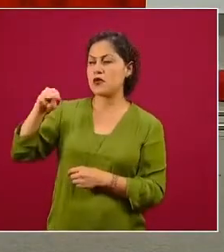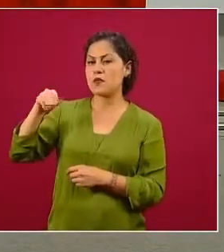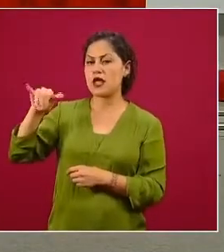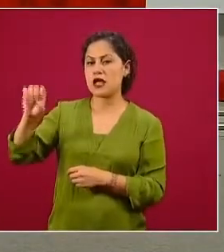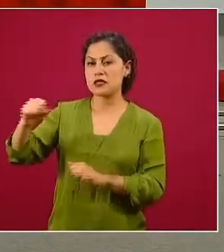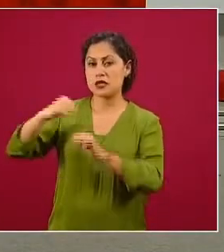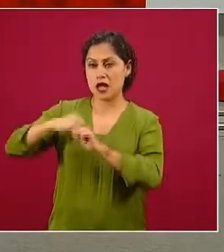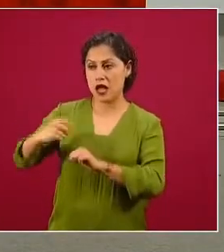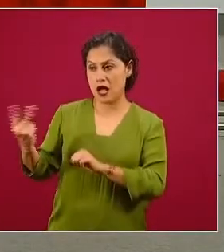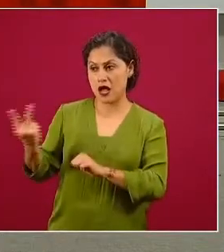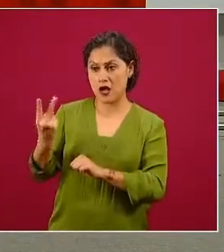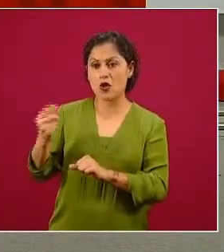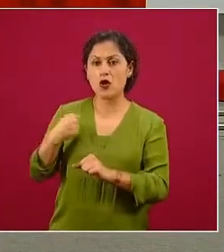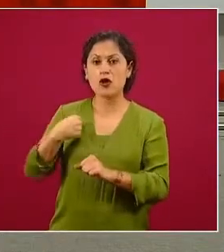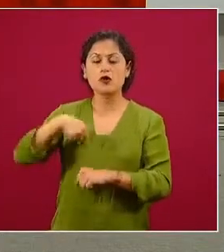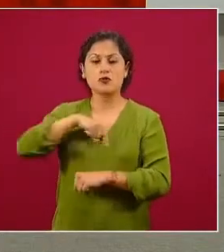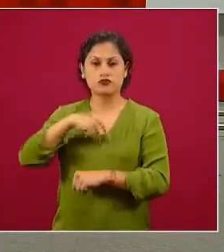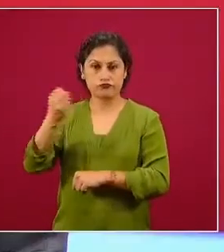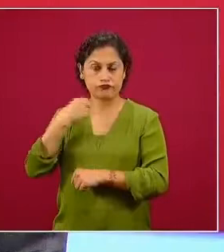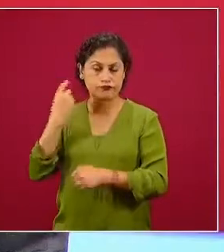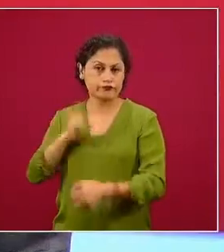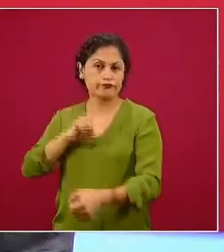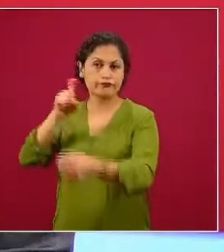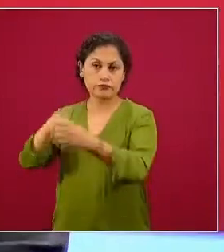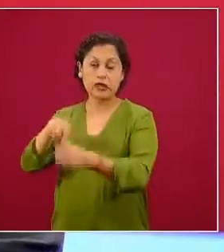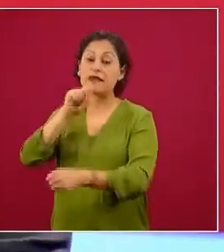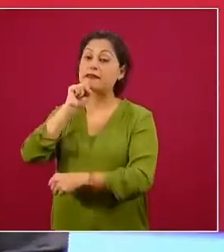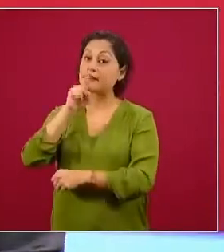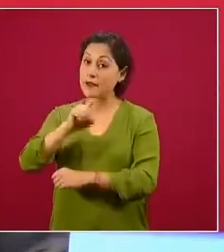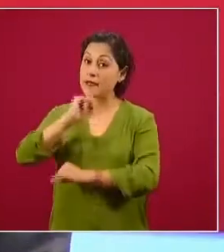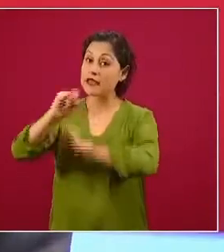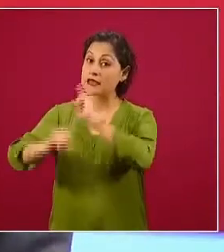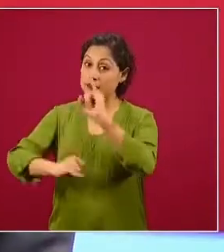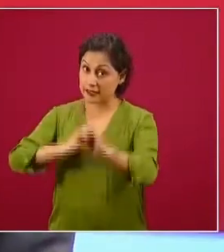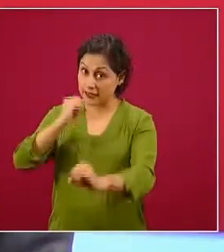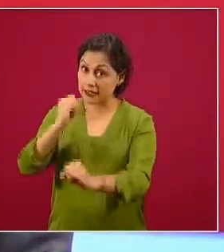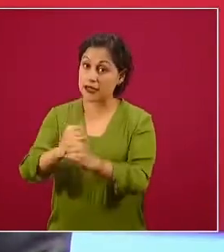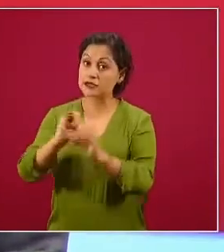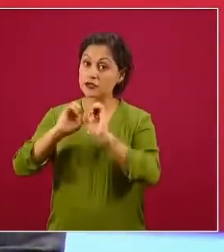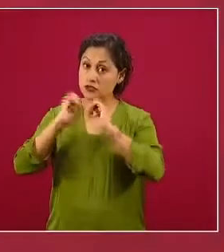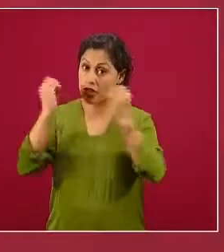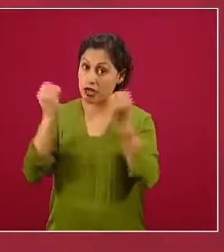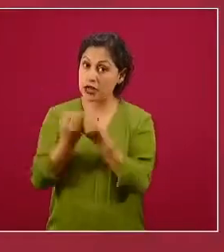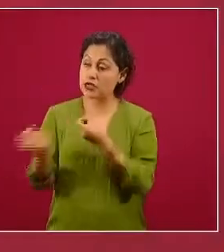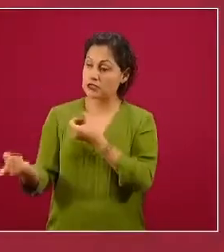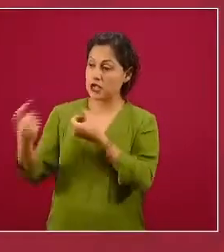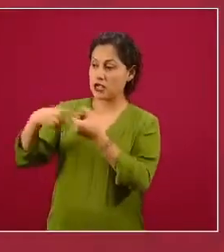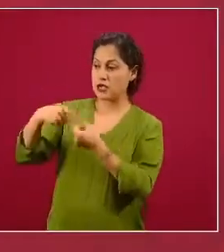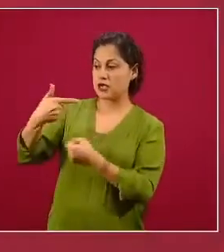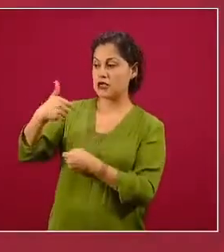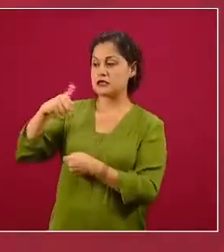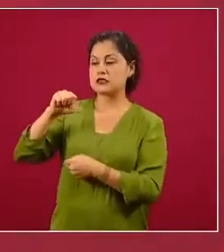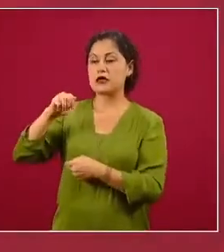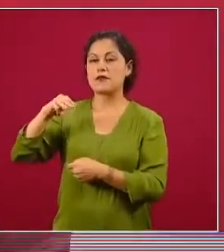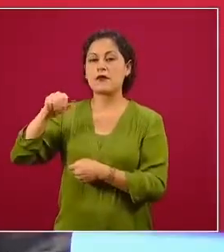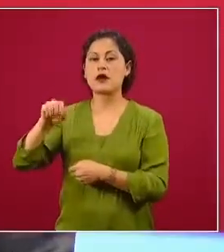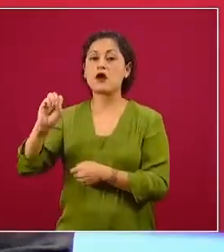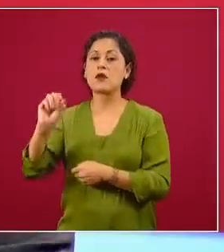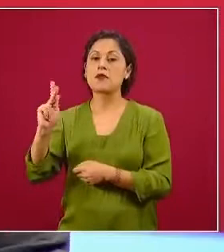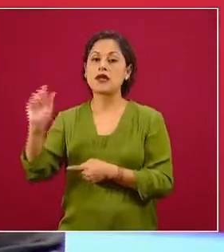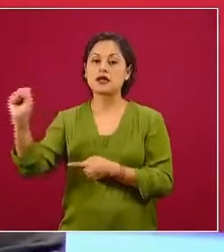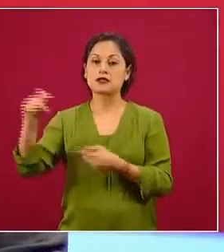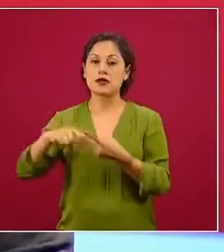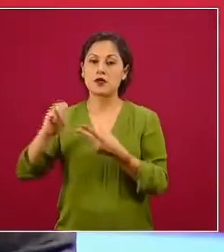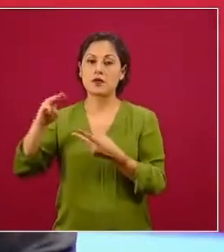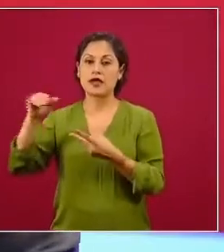Mundial de la Salud. Por cierto, los organismos internacionales también son parte de GISAMAC, OPS-OMS, FAO